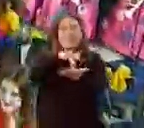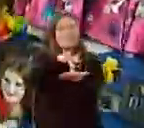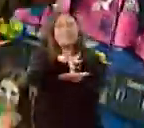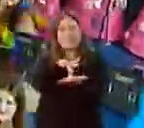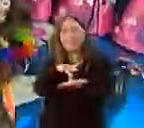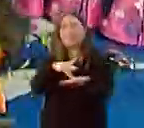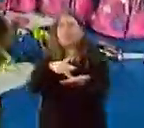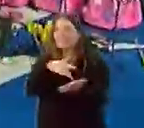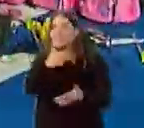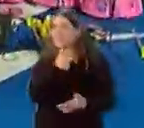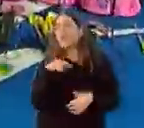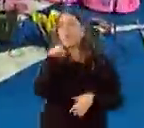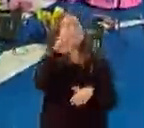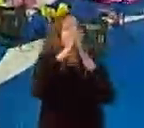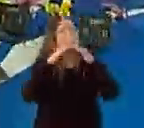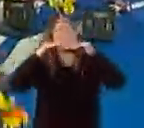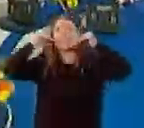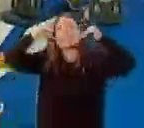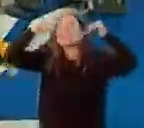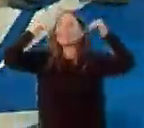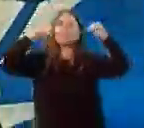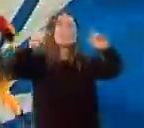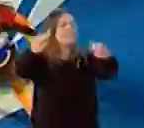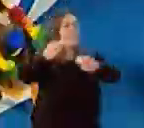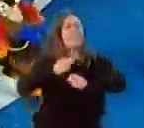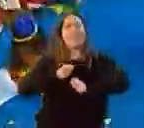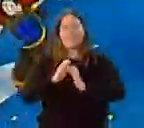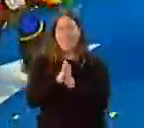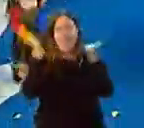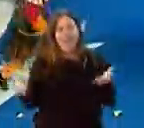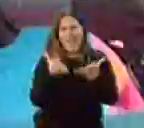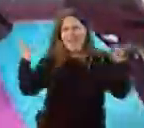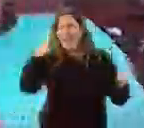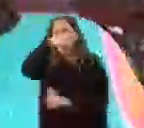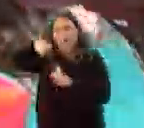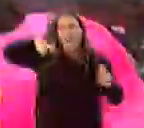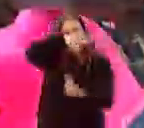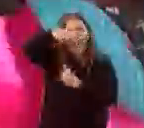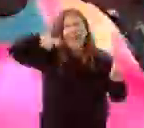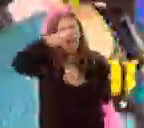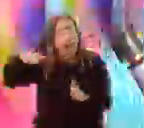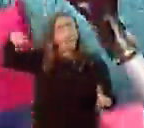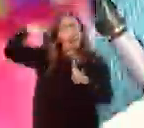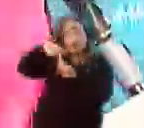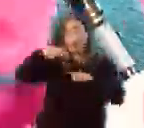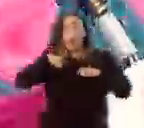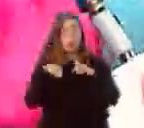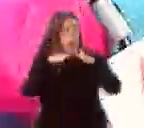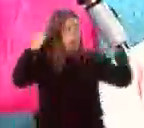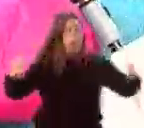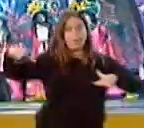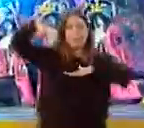pero la sonrisa la que me haga daño hay que